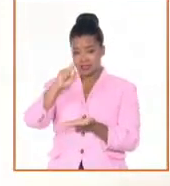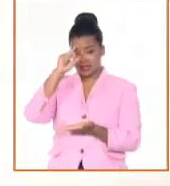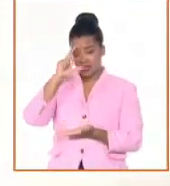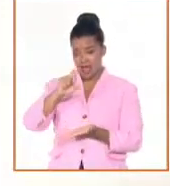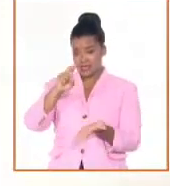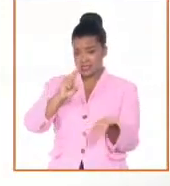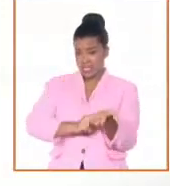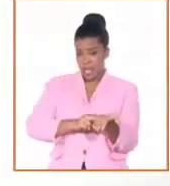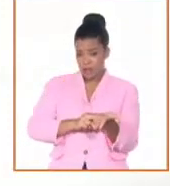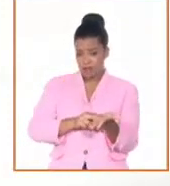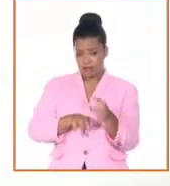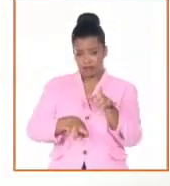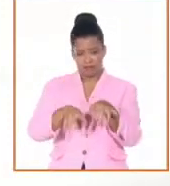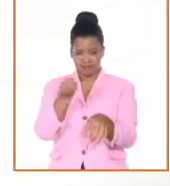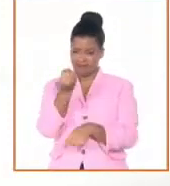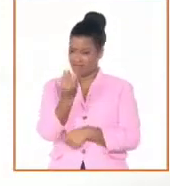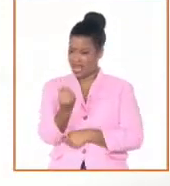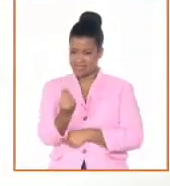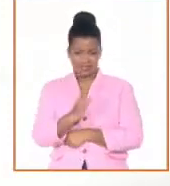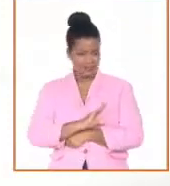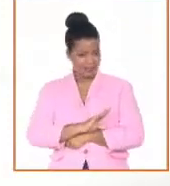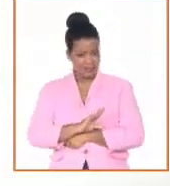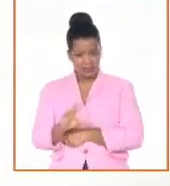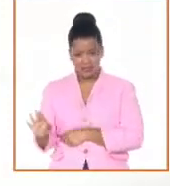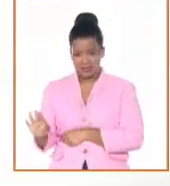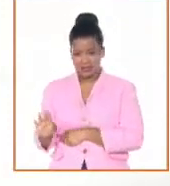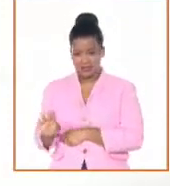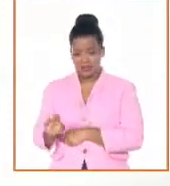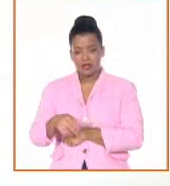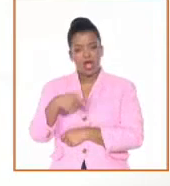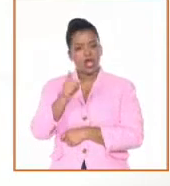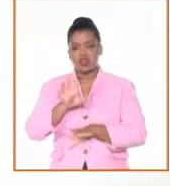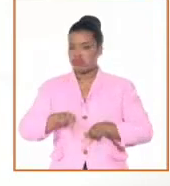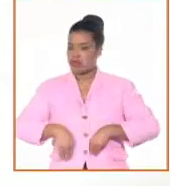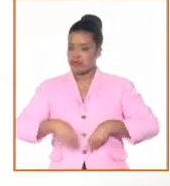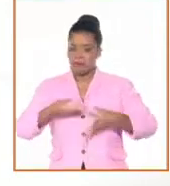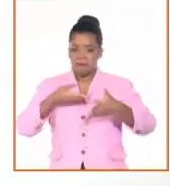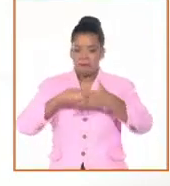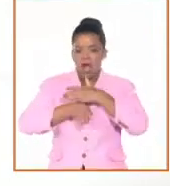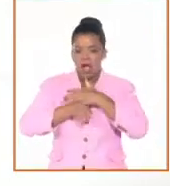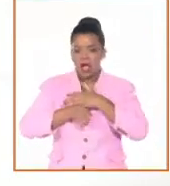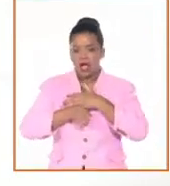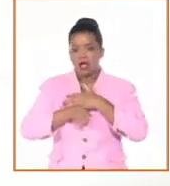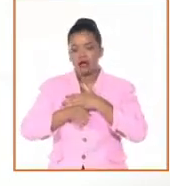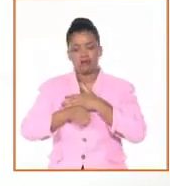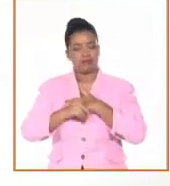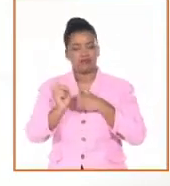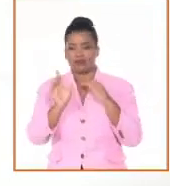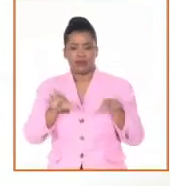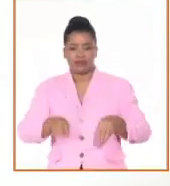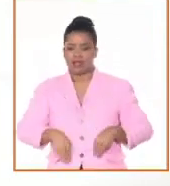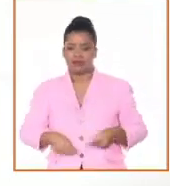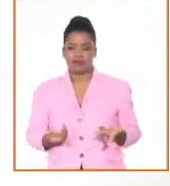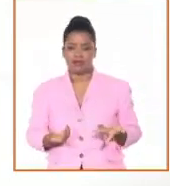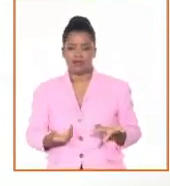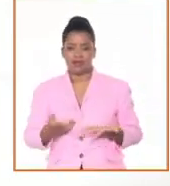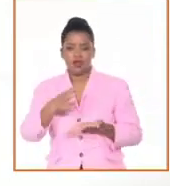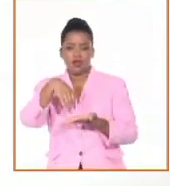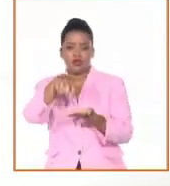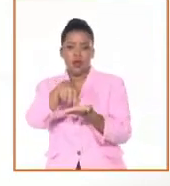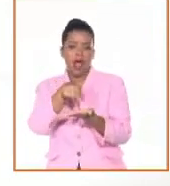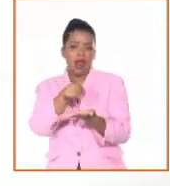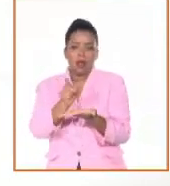ni en el registro civil lo están admitiendo en este lugar deben sacudir la mata